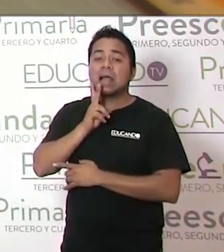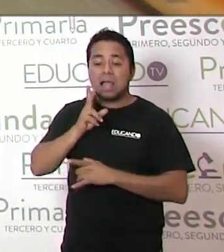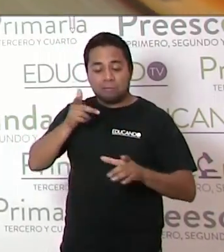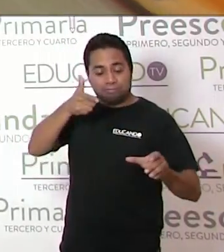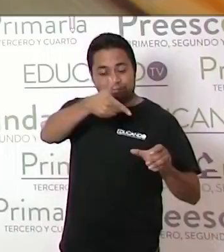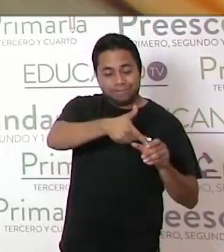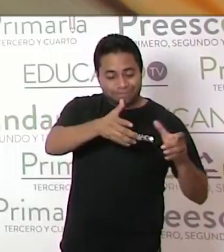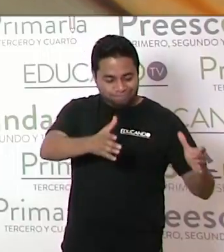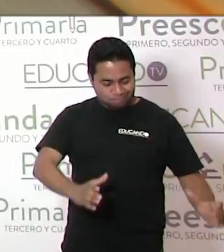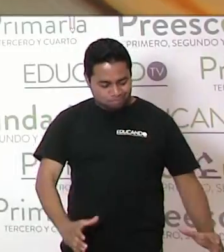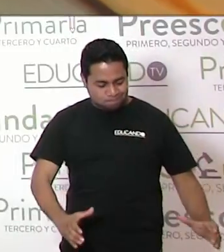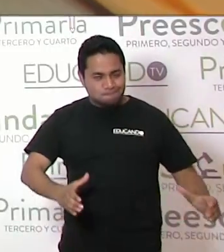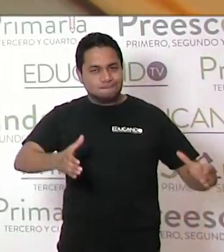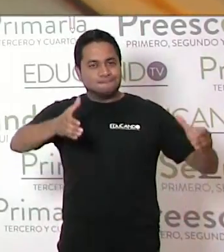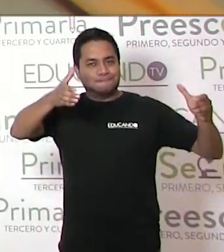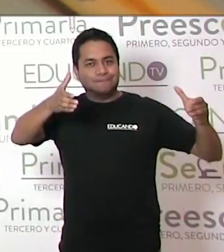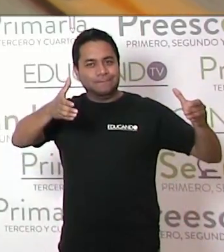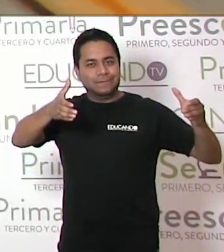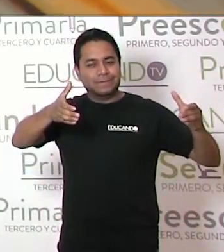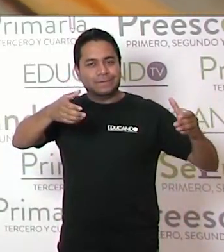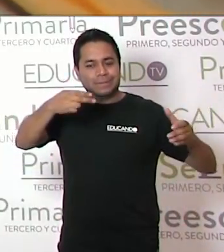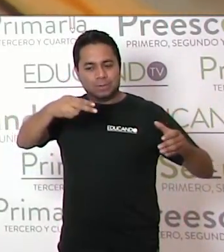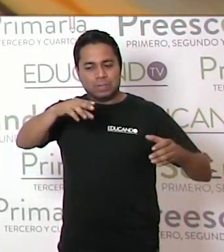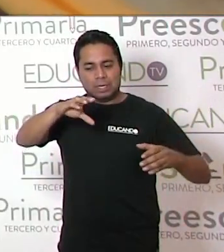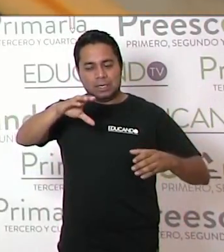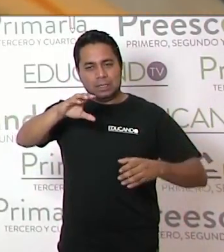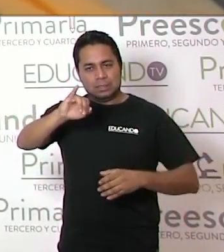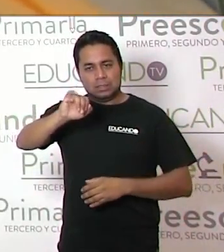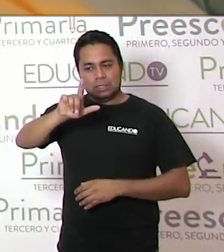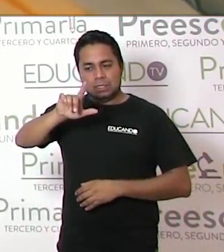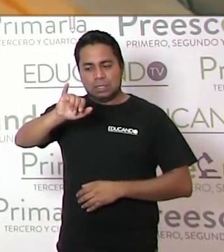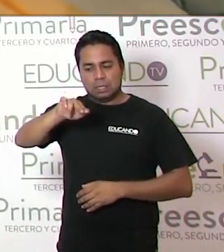son cilindros, ¿sí? Y